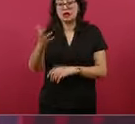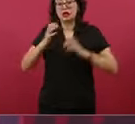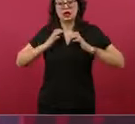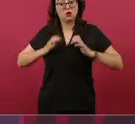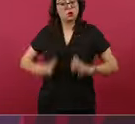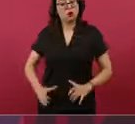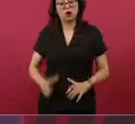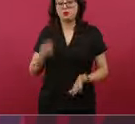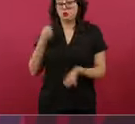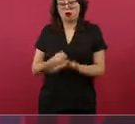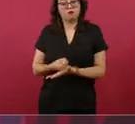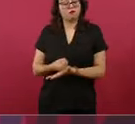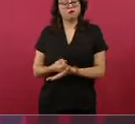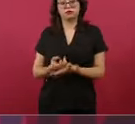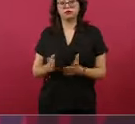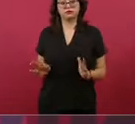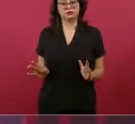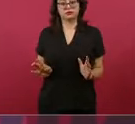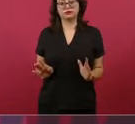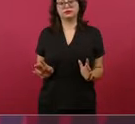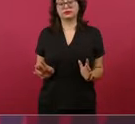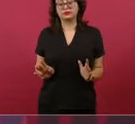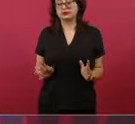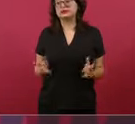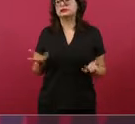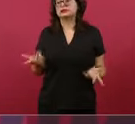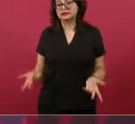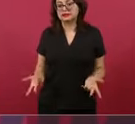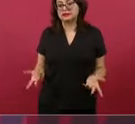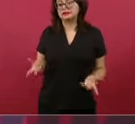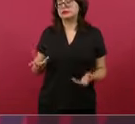Se contrató una empresa, falló,